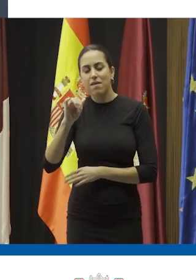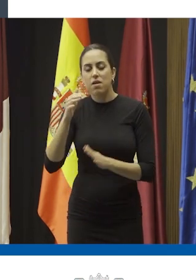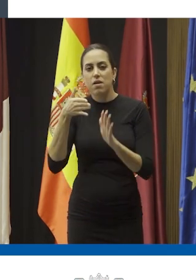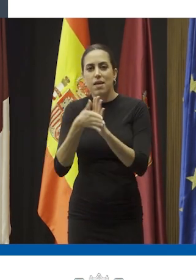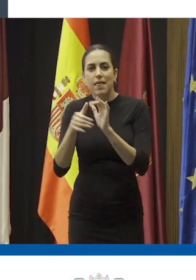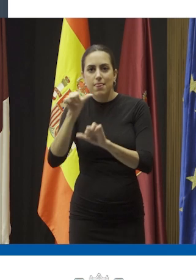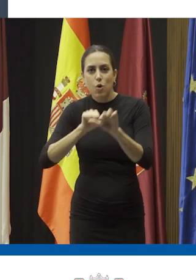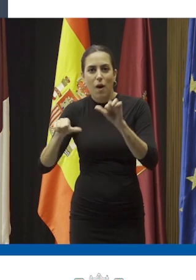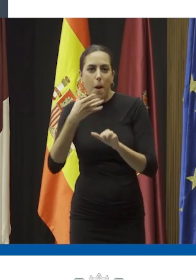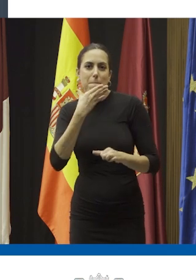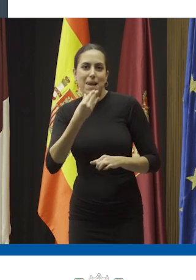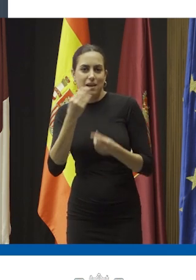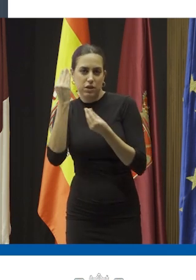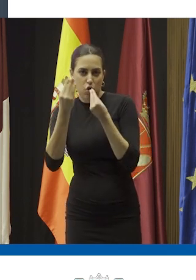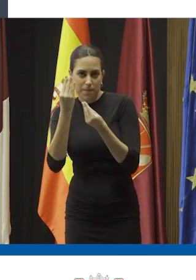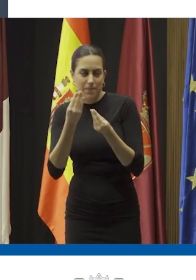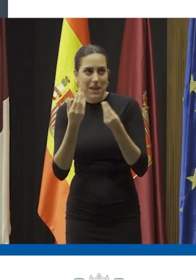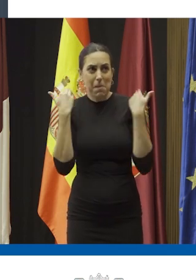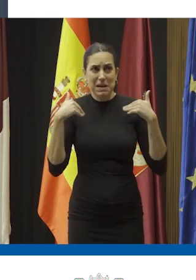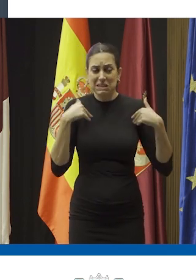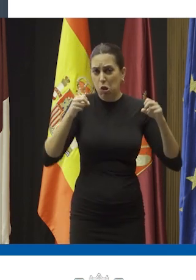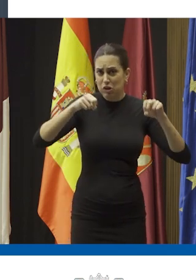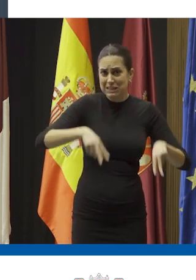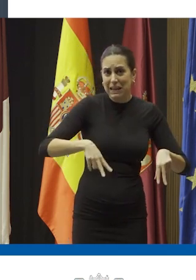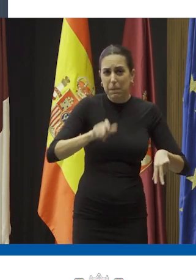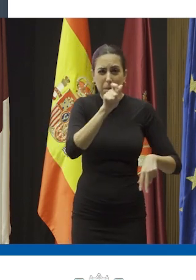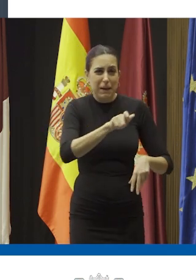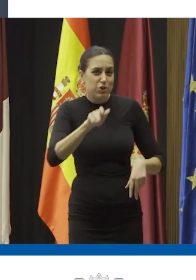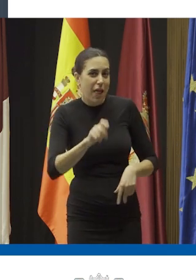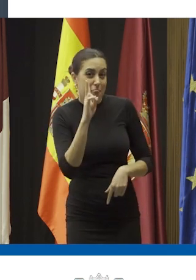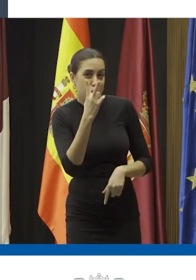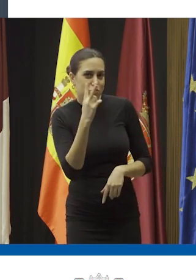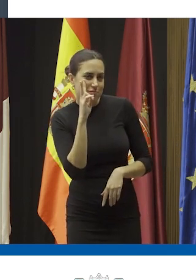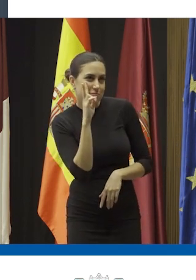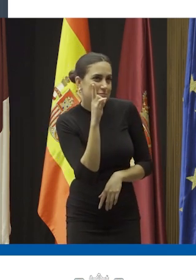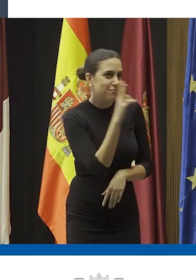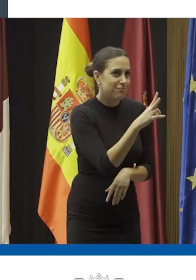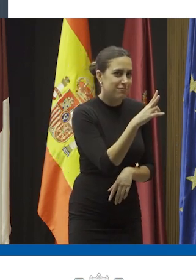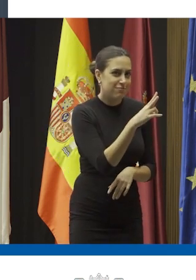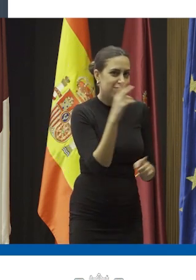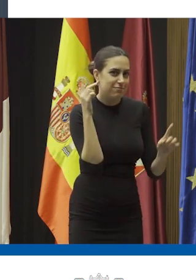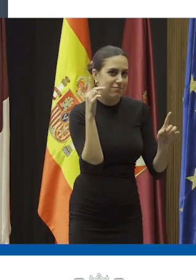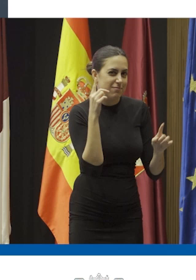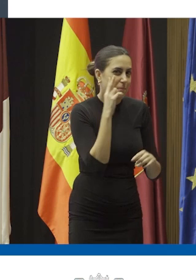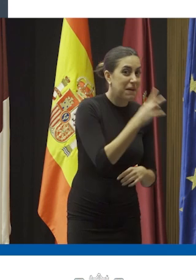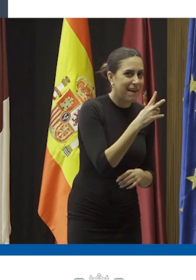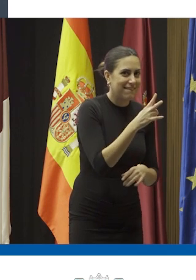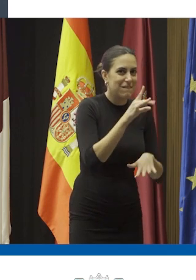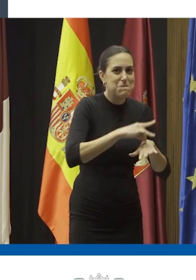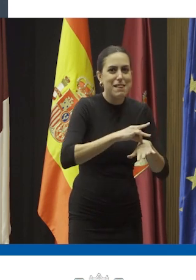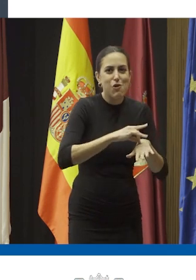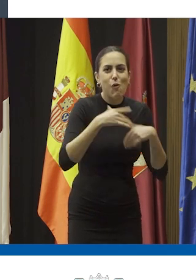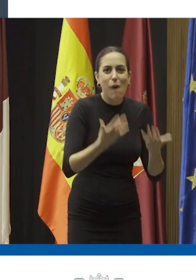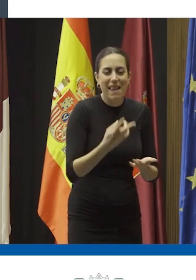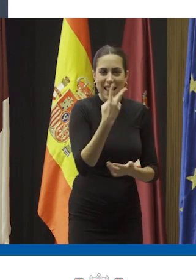sin vestirse, están los depredadores de los zoólogos, los nefrólogos,